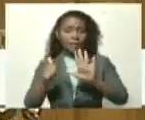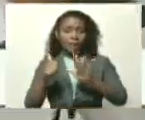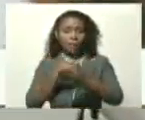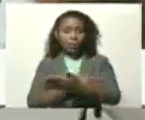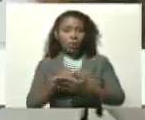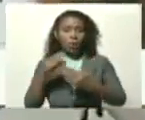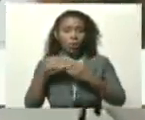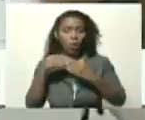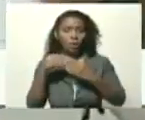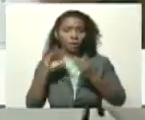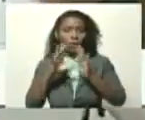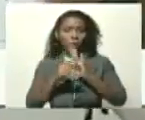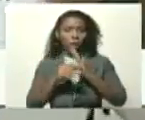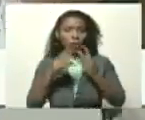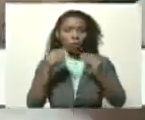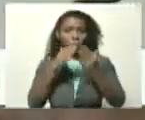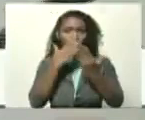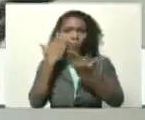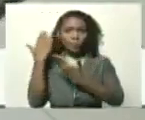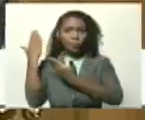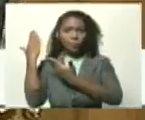Se los robaron todos.